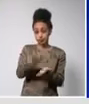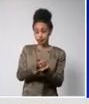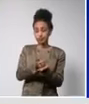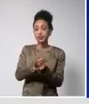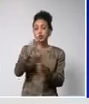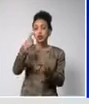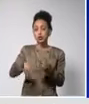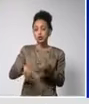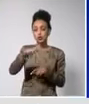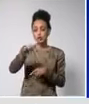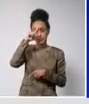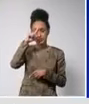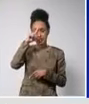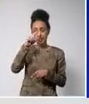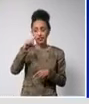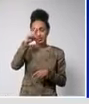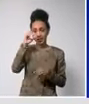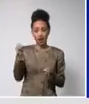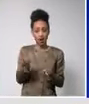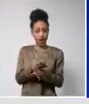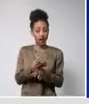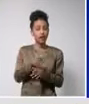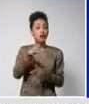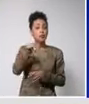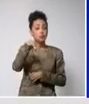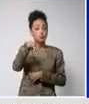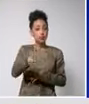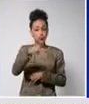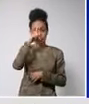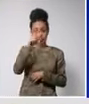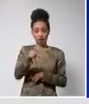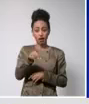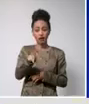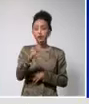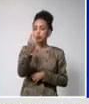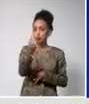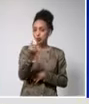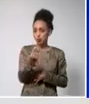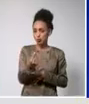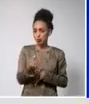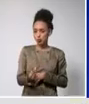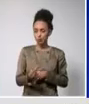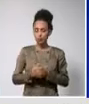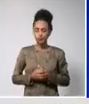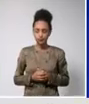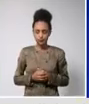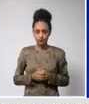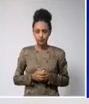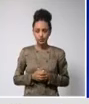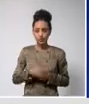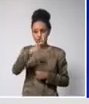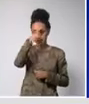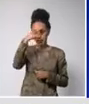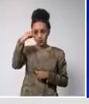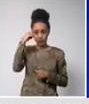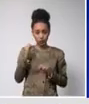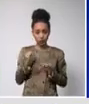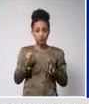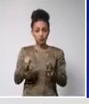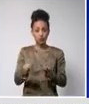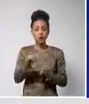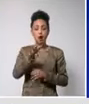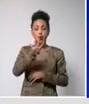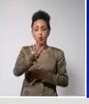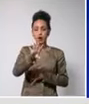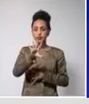en Caibarien, Ranchuelo y Remedios, un caso en cada uno. Santi Espíritu confirma